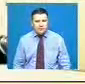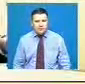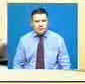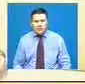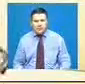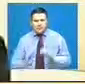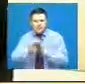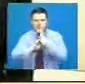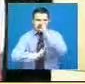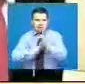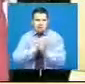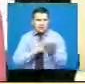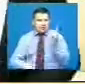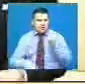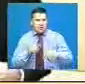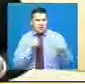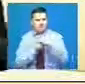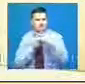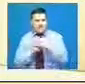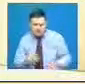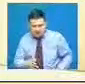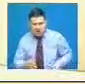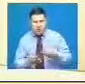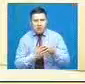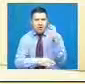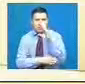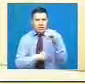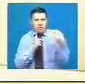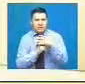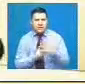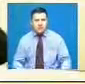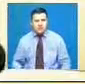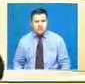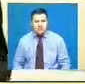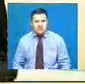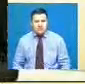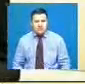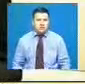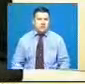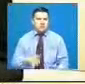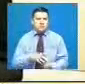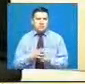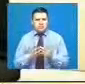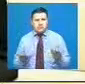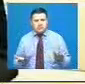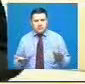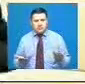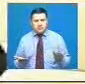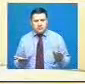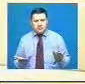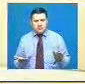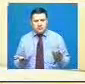turbulencias internacionales no le afecten el bolsillo a los colombianos. No genere